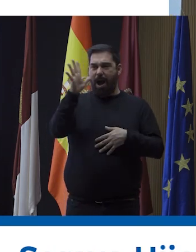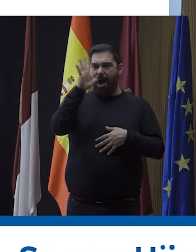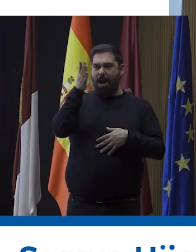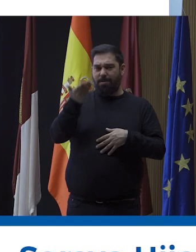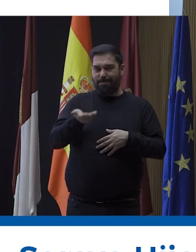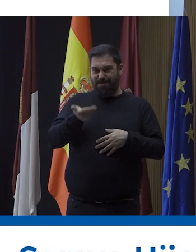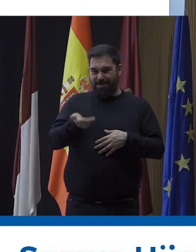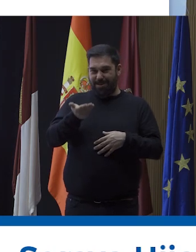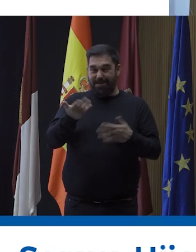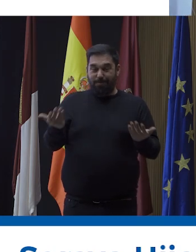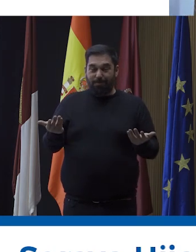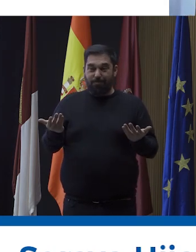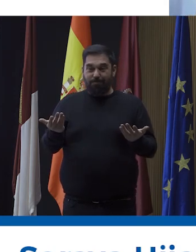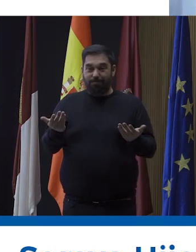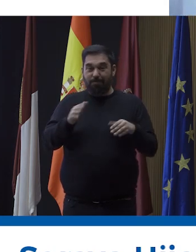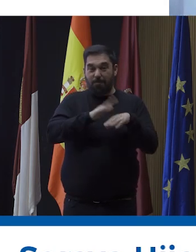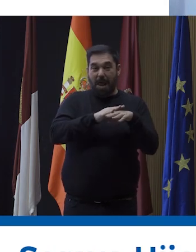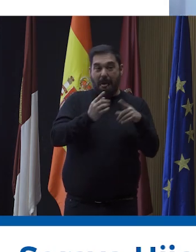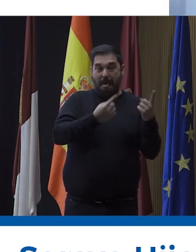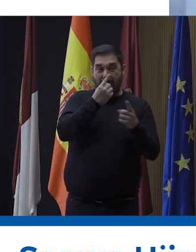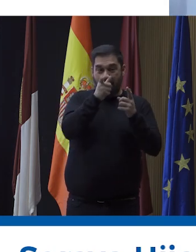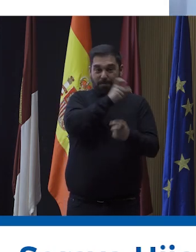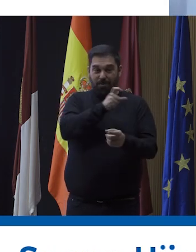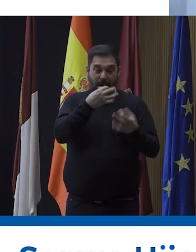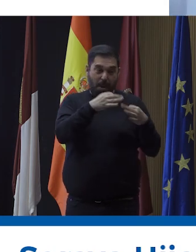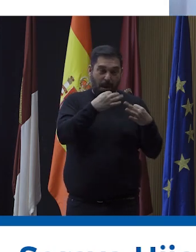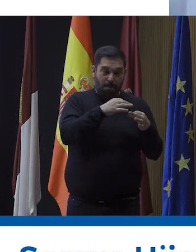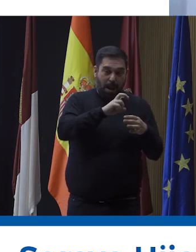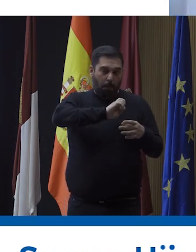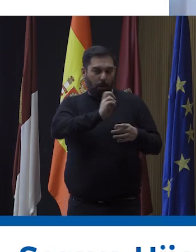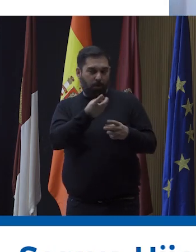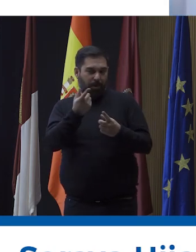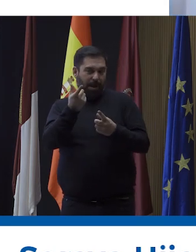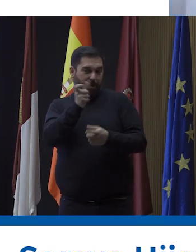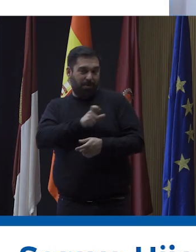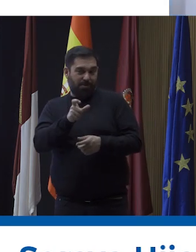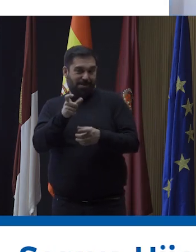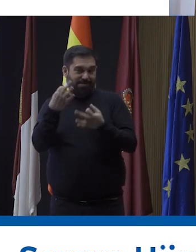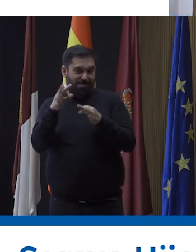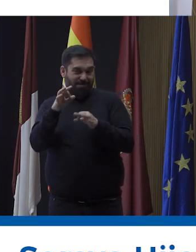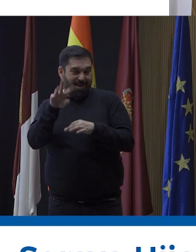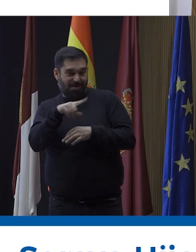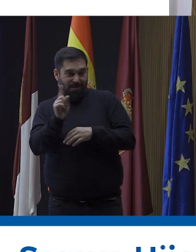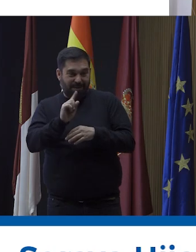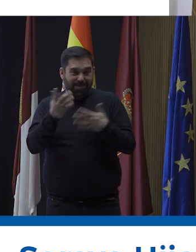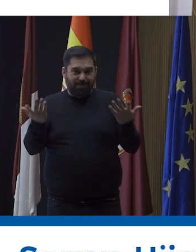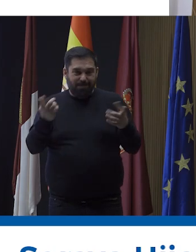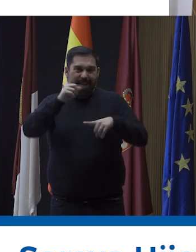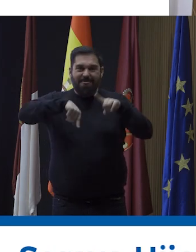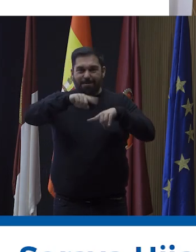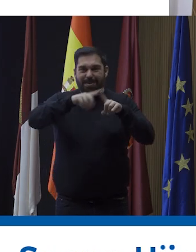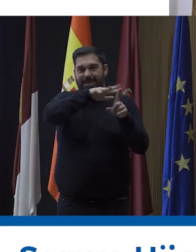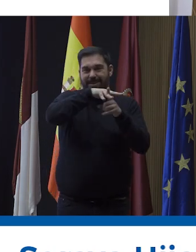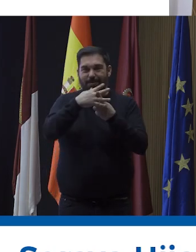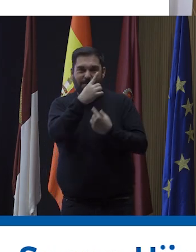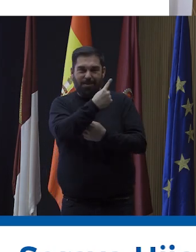importante porque lo que para uno es normal, para otro no es normal, ¿vale? Uno puede decir, ¿cuánto bebe usted? Pues lo normal. ¿Y cuánto es lo normal para usted? Pues es que hay